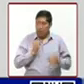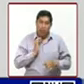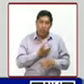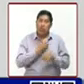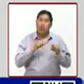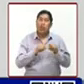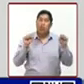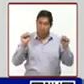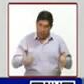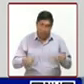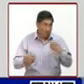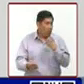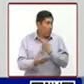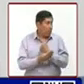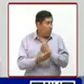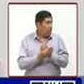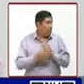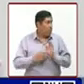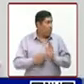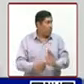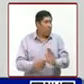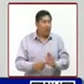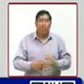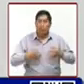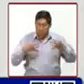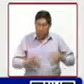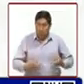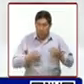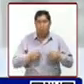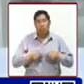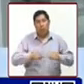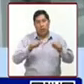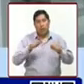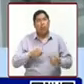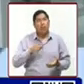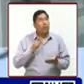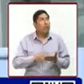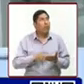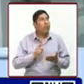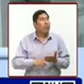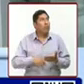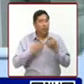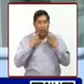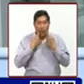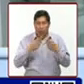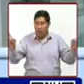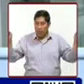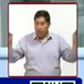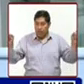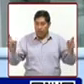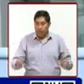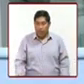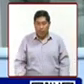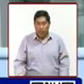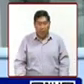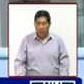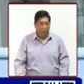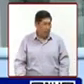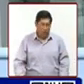sistema financiero demuestran la solidez y solvencia. Por eso lanzar